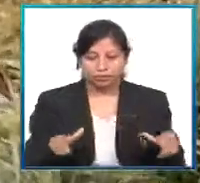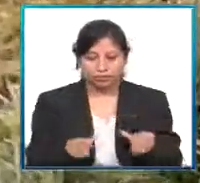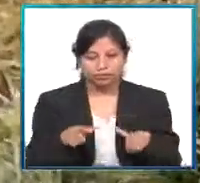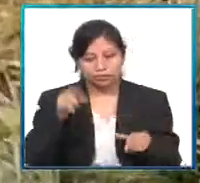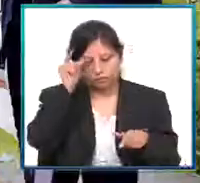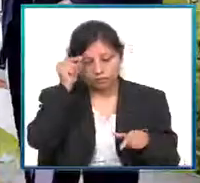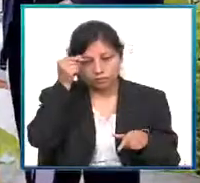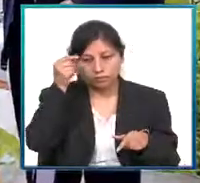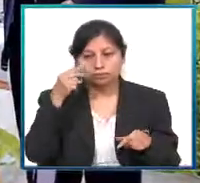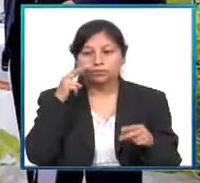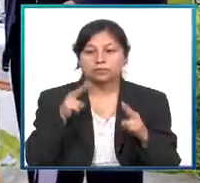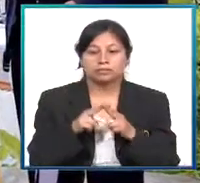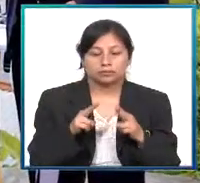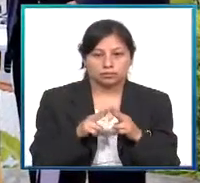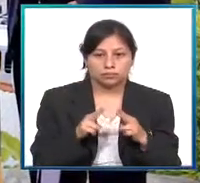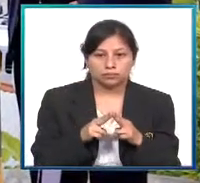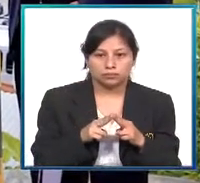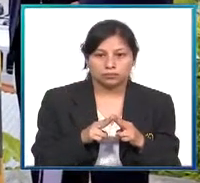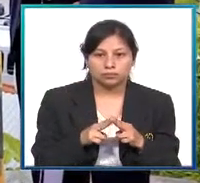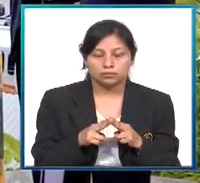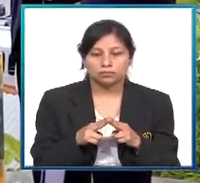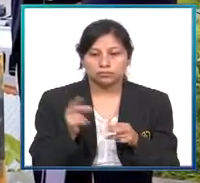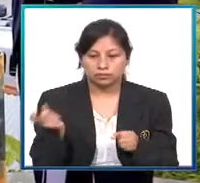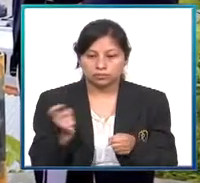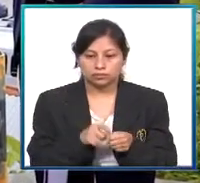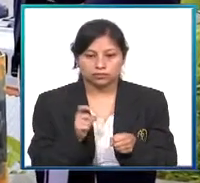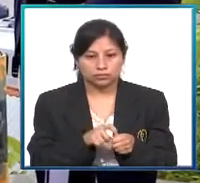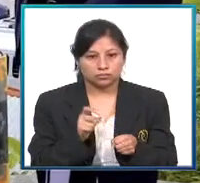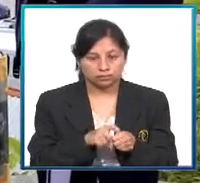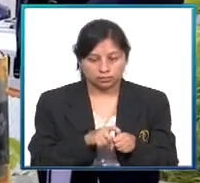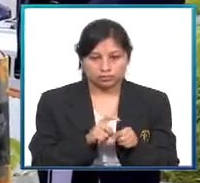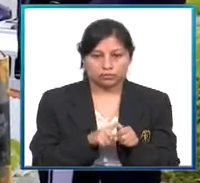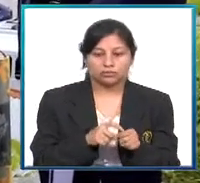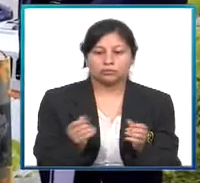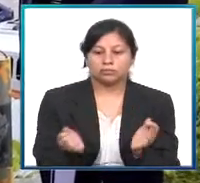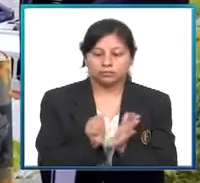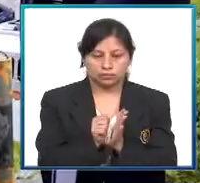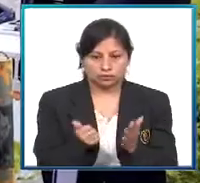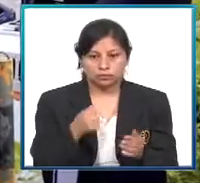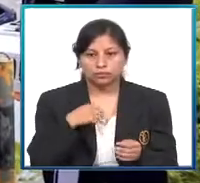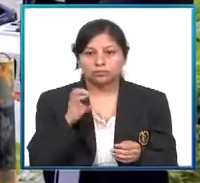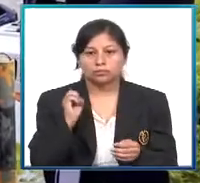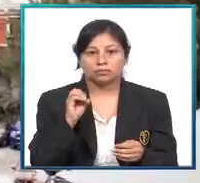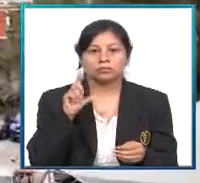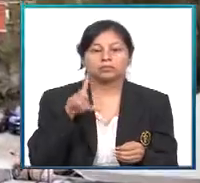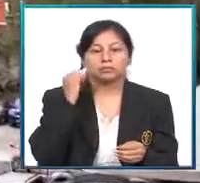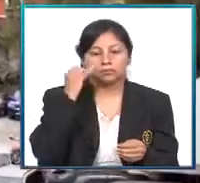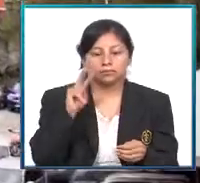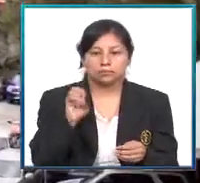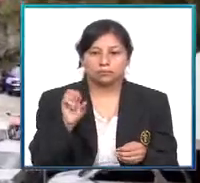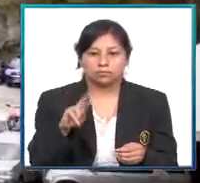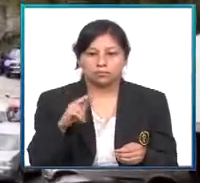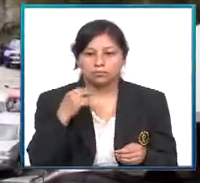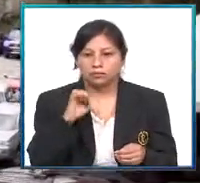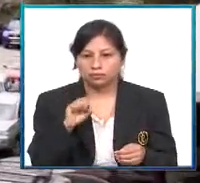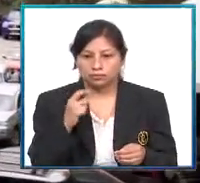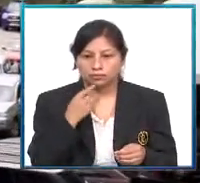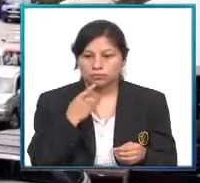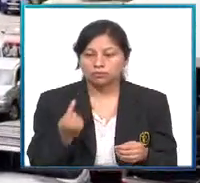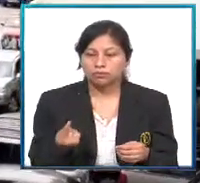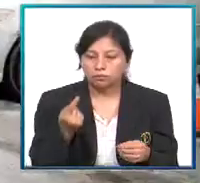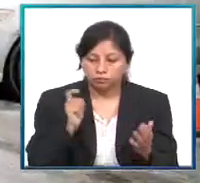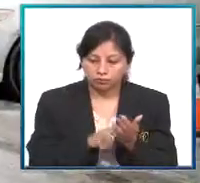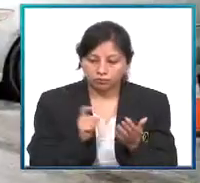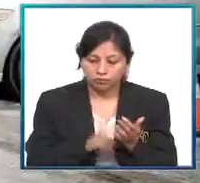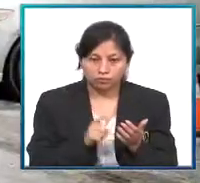de Gobernación. En esta visita de campo participó el titular de la cartera del Interior, Oliverio García Rodas, con el propósito de evaluar